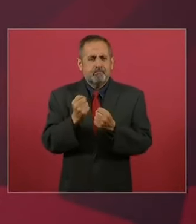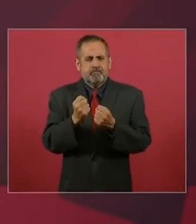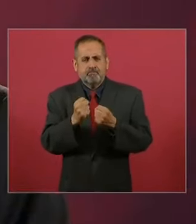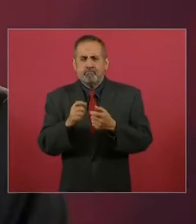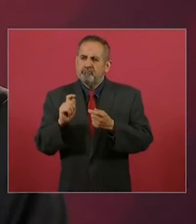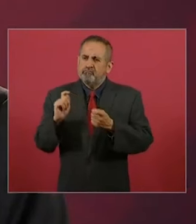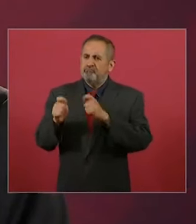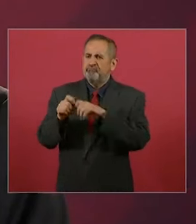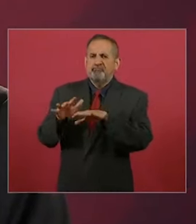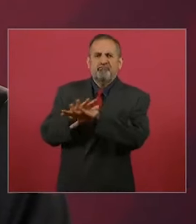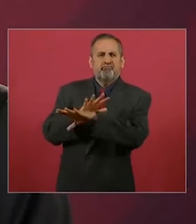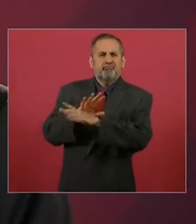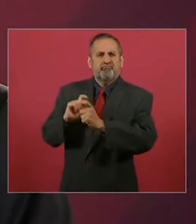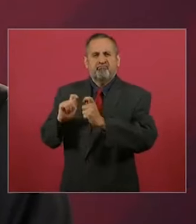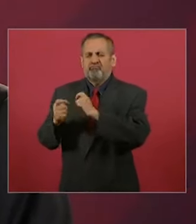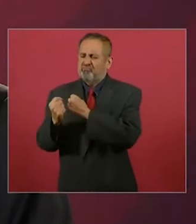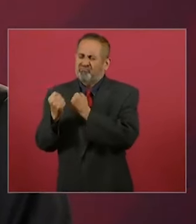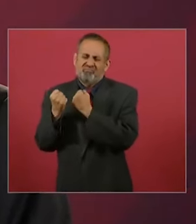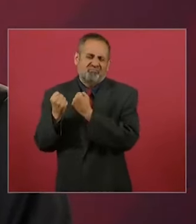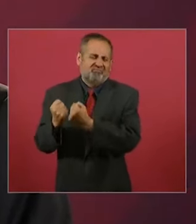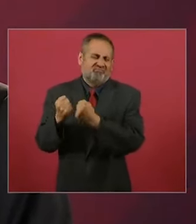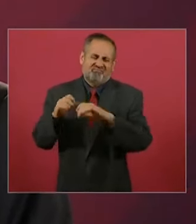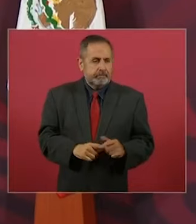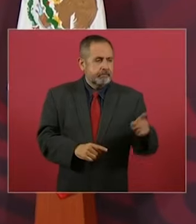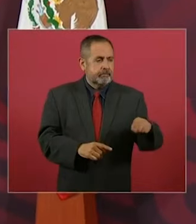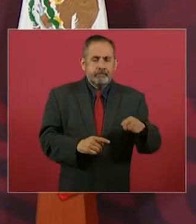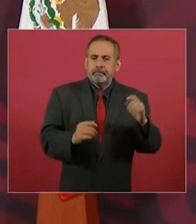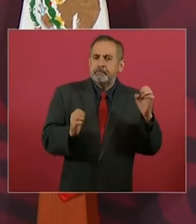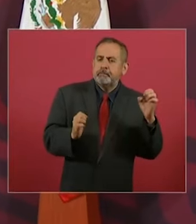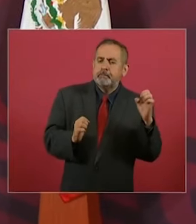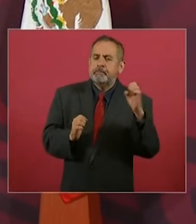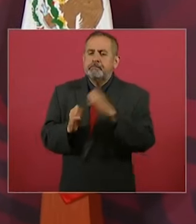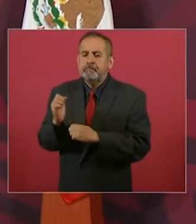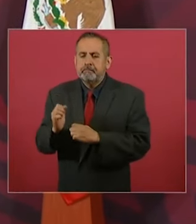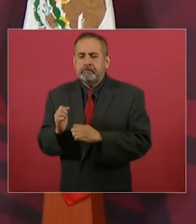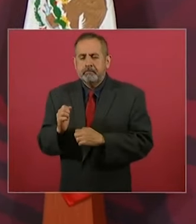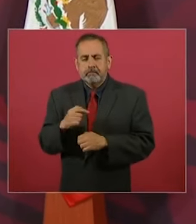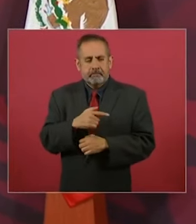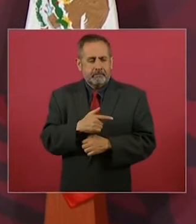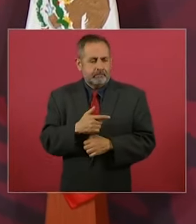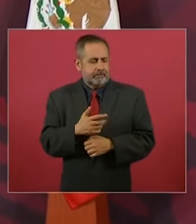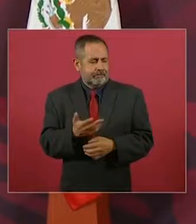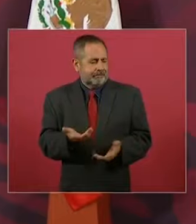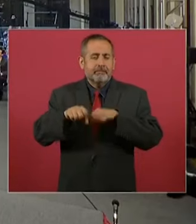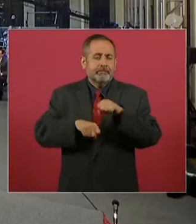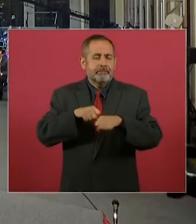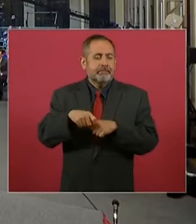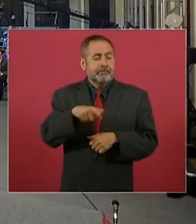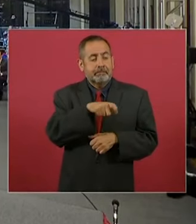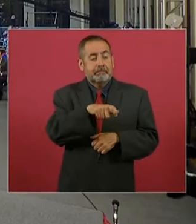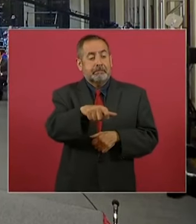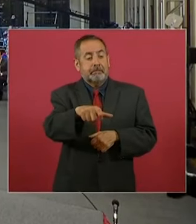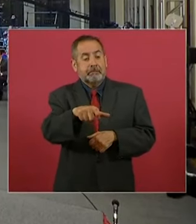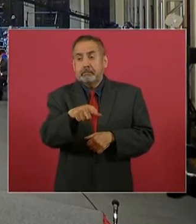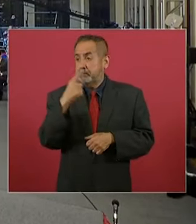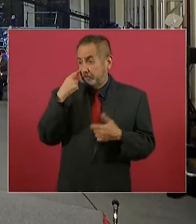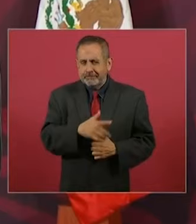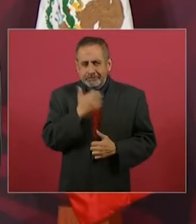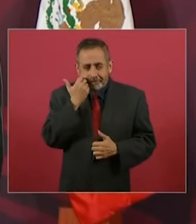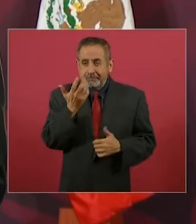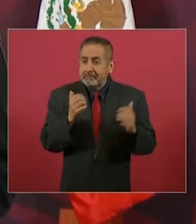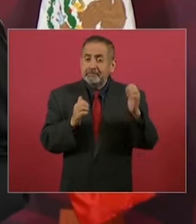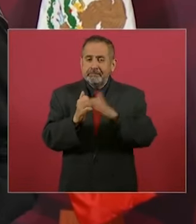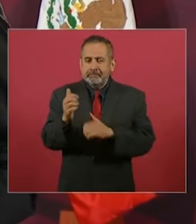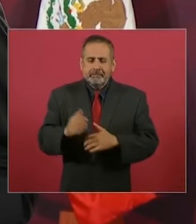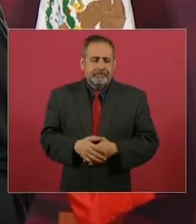presidente, quien dice que la eventual candidatura de Gálvez desde el bloque opositor no hará mella en el movimiento oficialista.